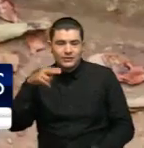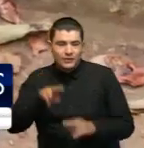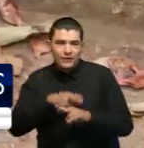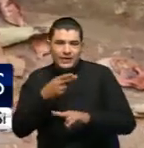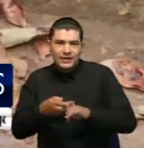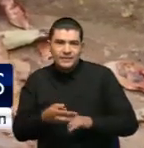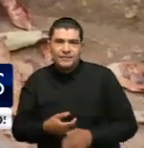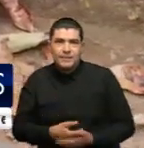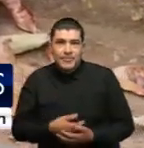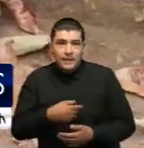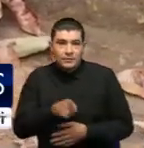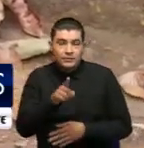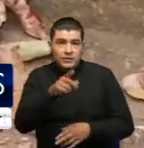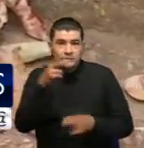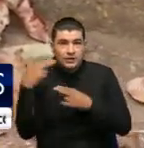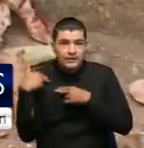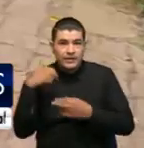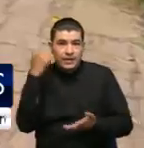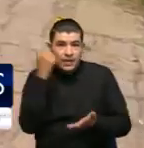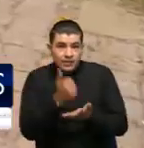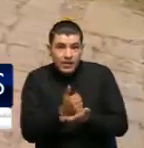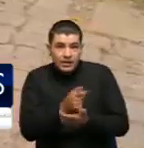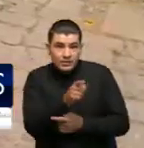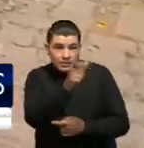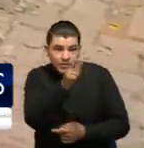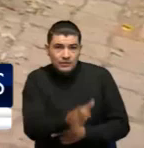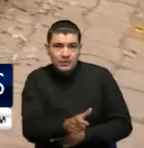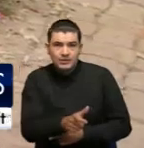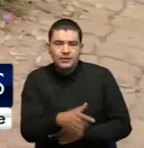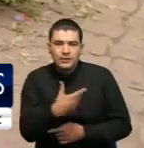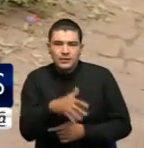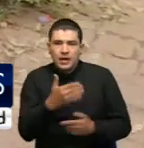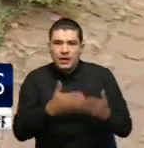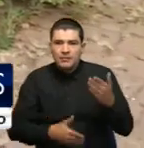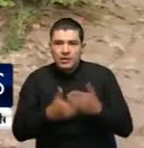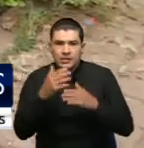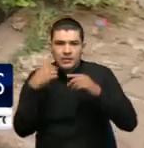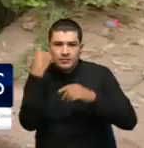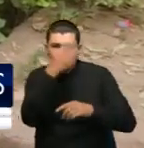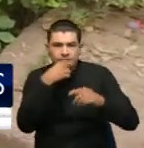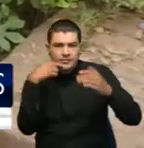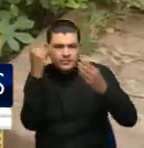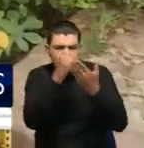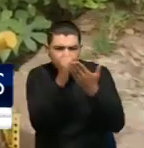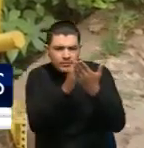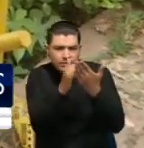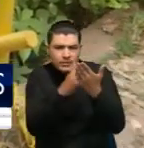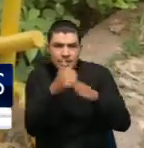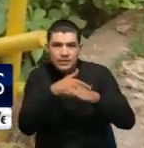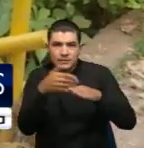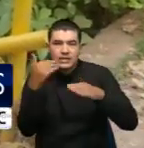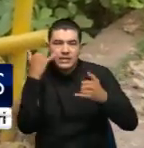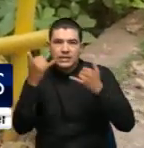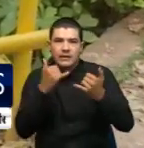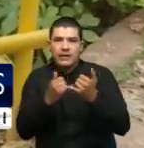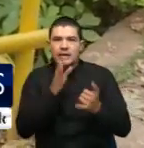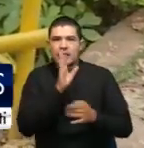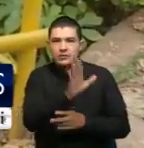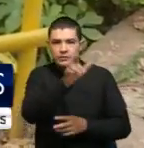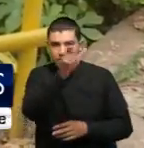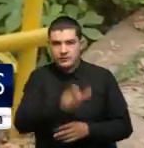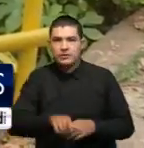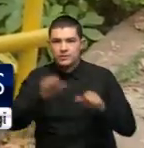de su muerte, la policía asegura que trabaja en los retratos hablados para lograr la captura en las próximas horas.